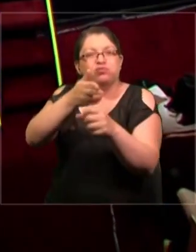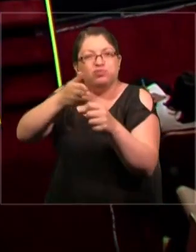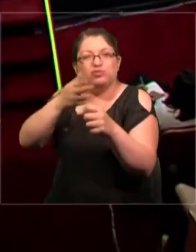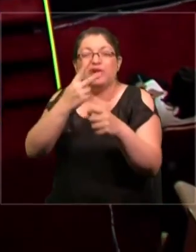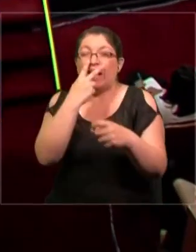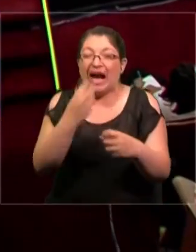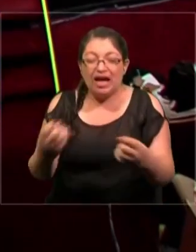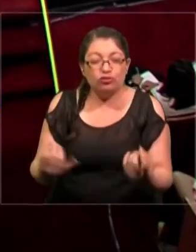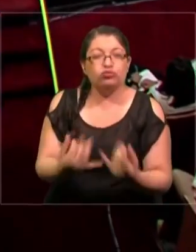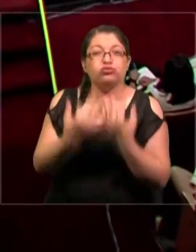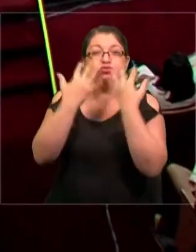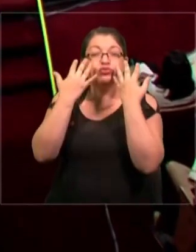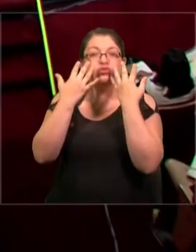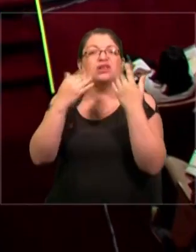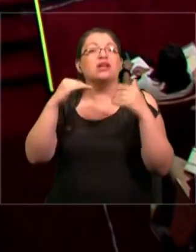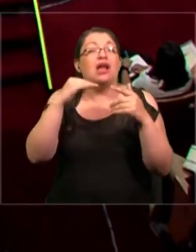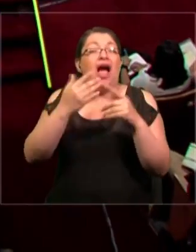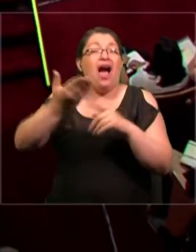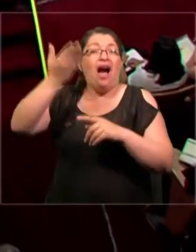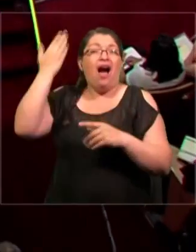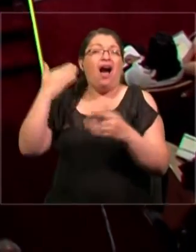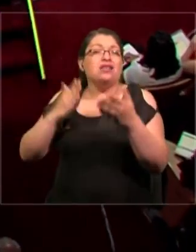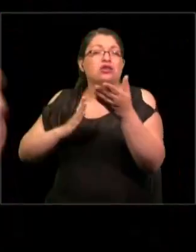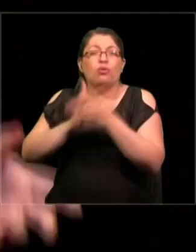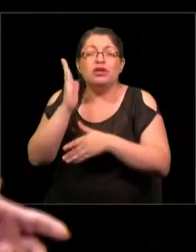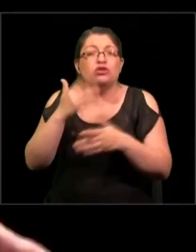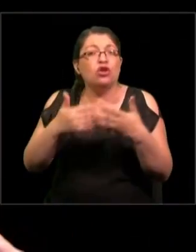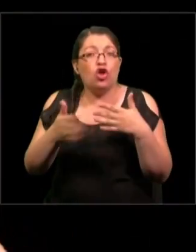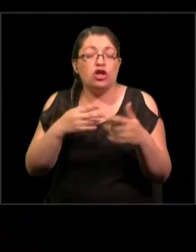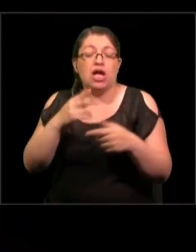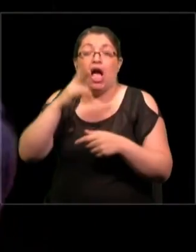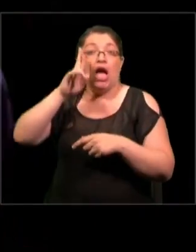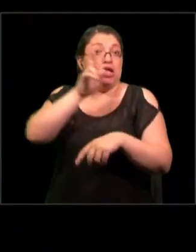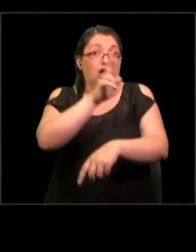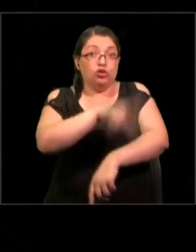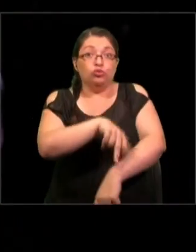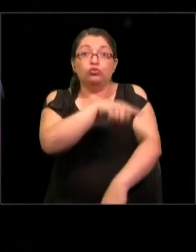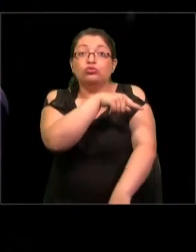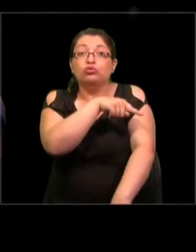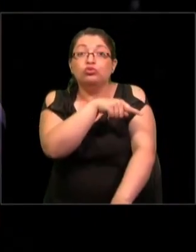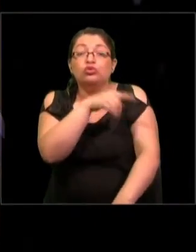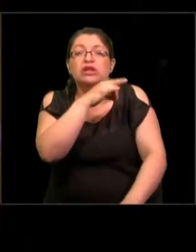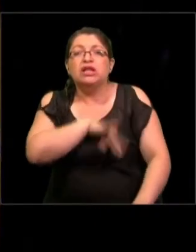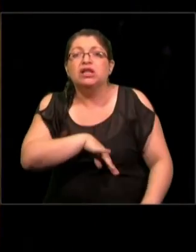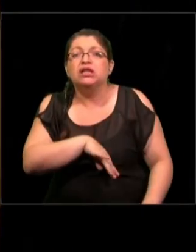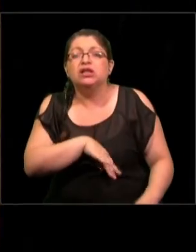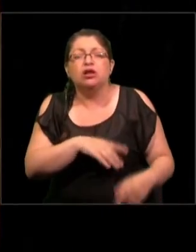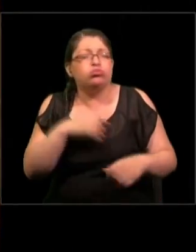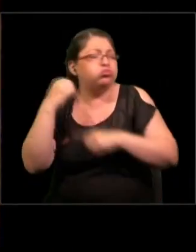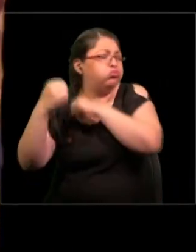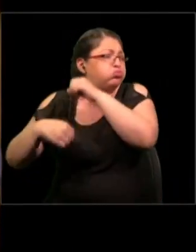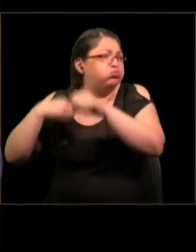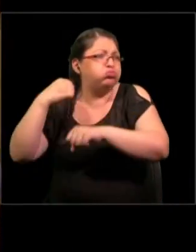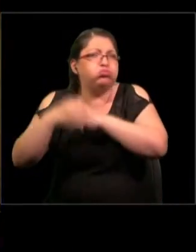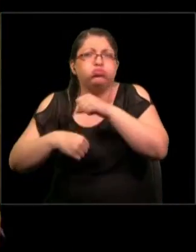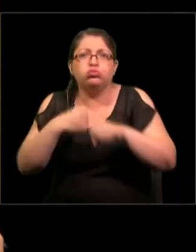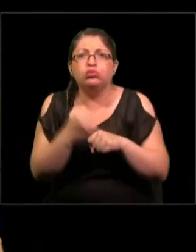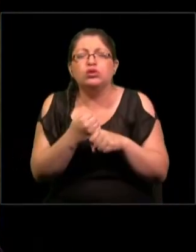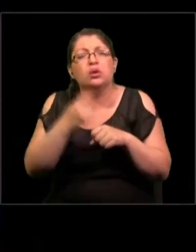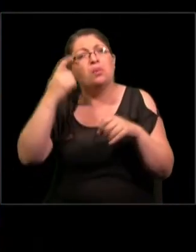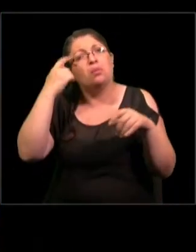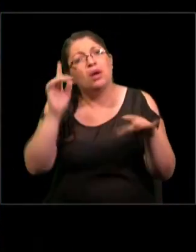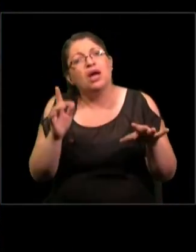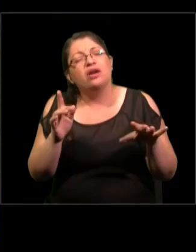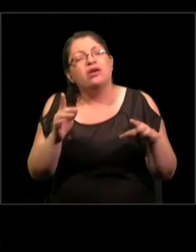en el sur de Chile por décadas. Y sin embargo, parecía semi-explicado o semi-definido